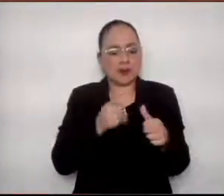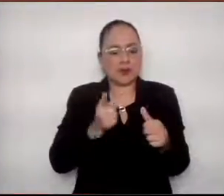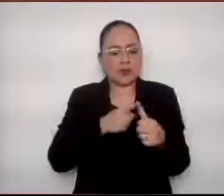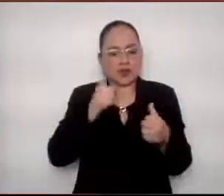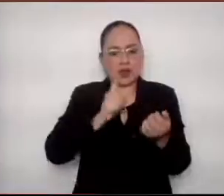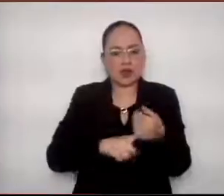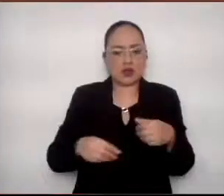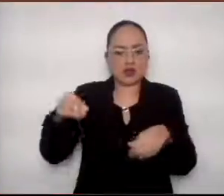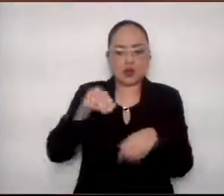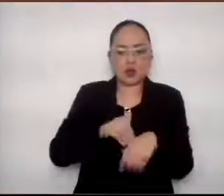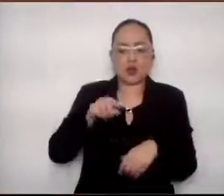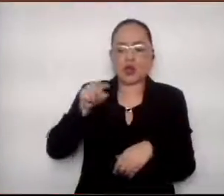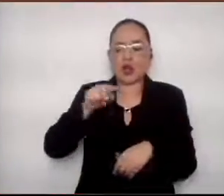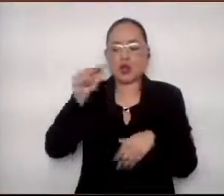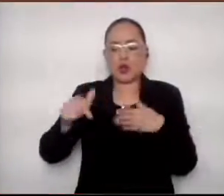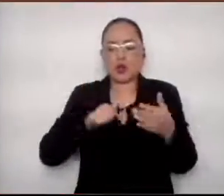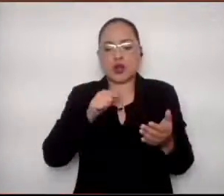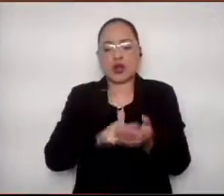de Chimalhuacán,